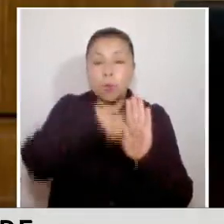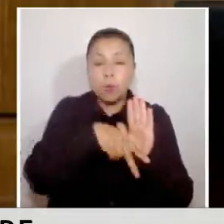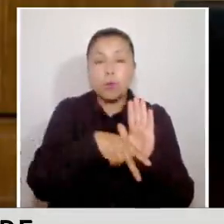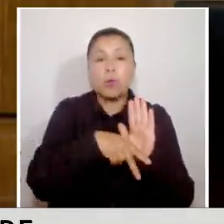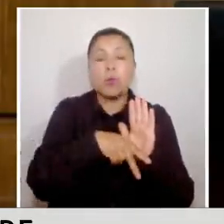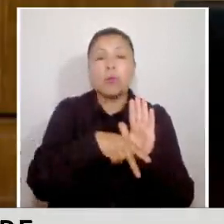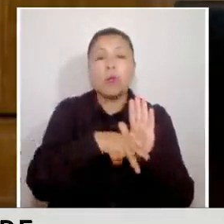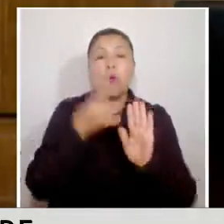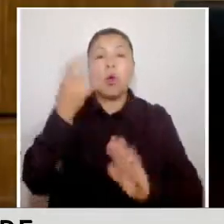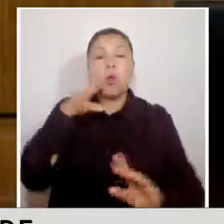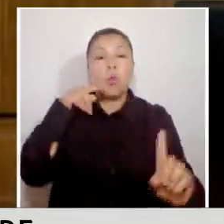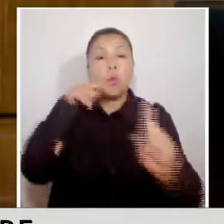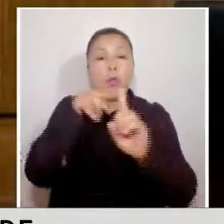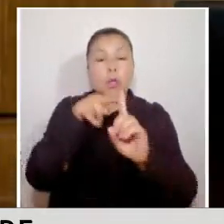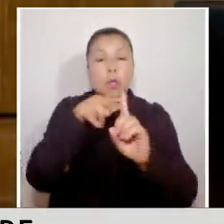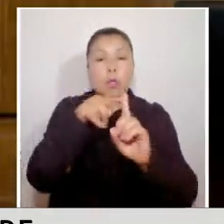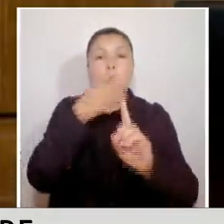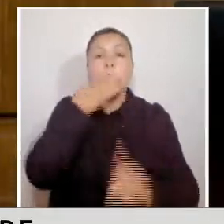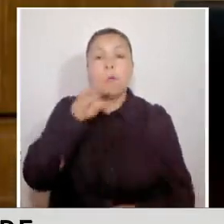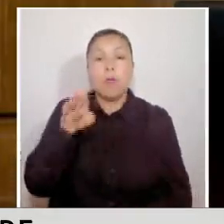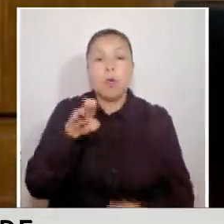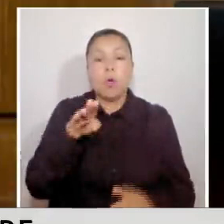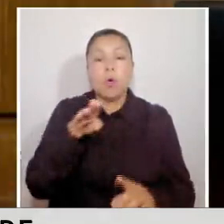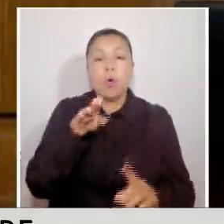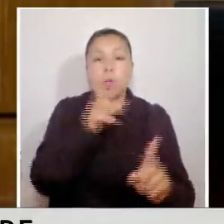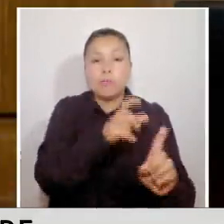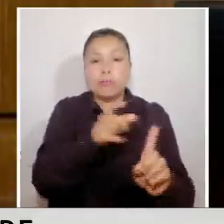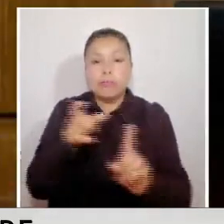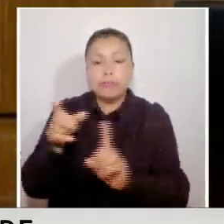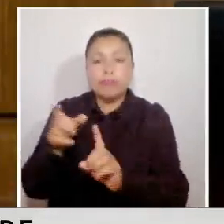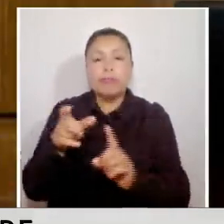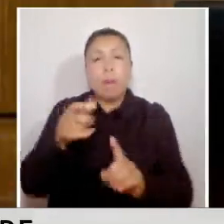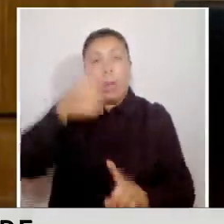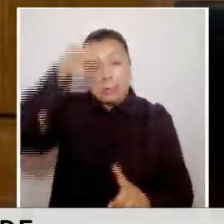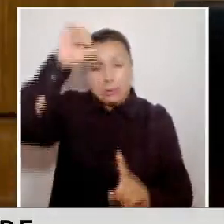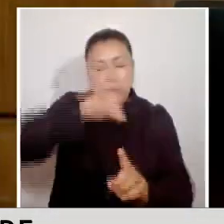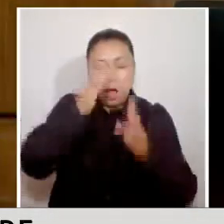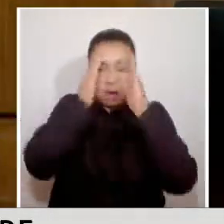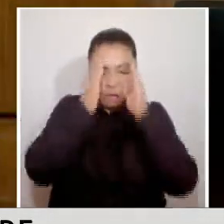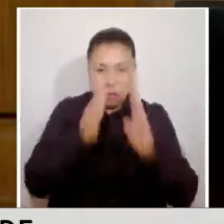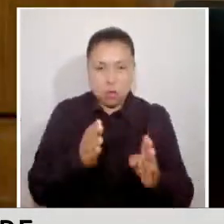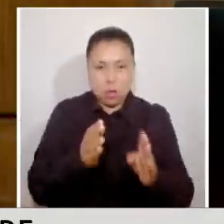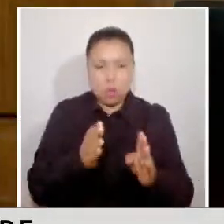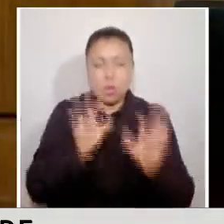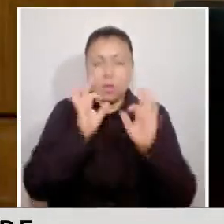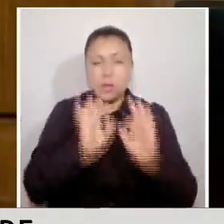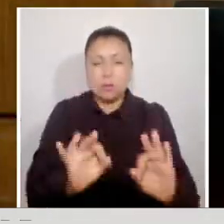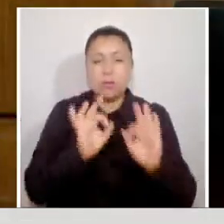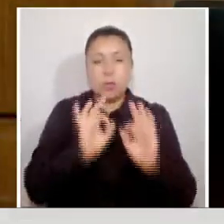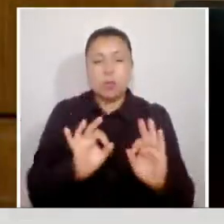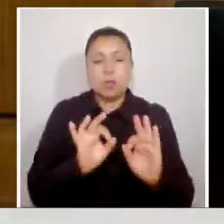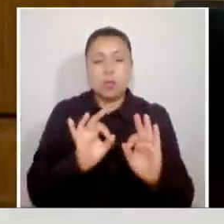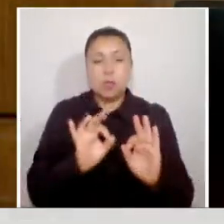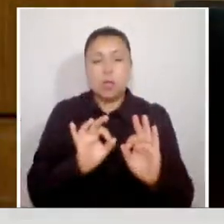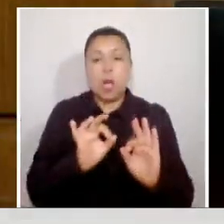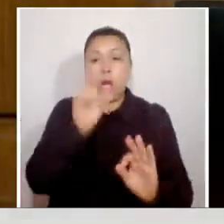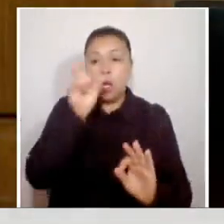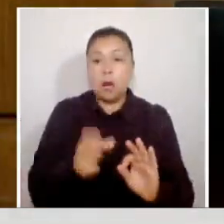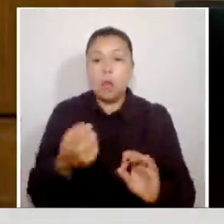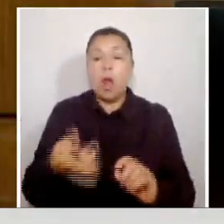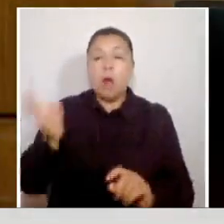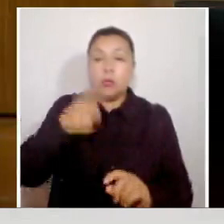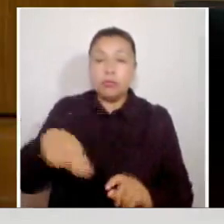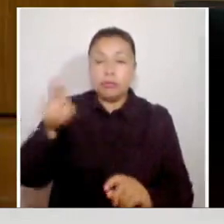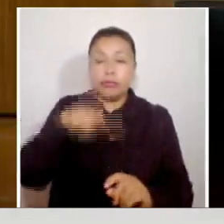único objetivo de mejorar la persecución penal enfocándose especialmente en la reincidencia y un delito de mayor